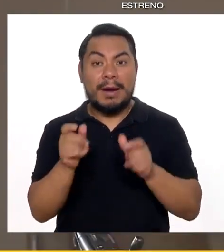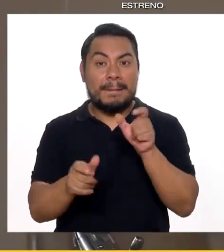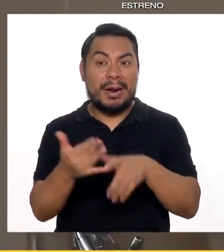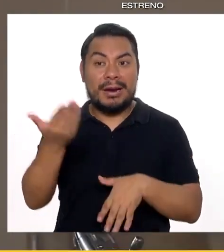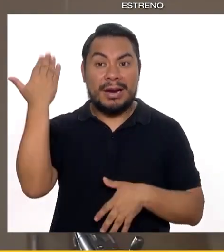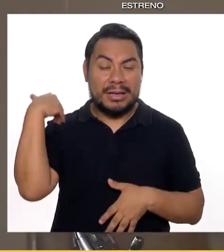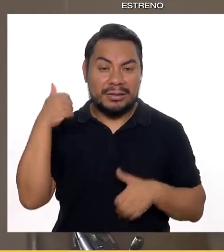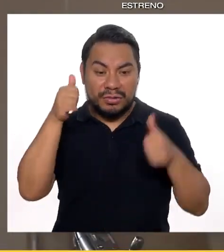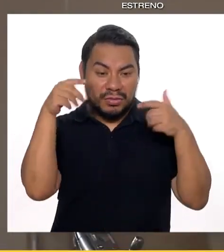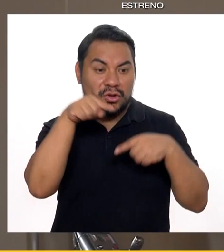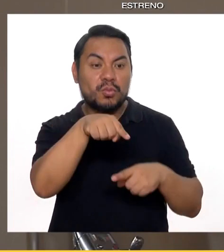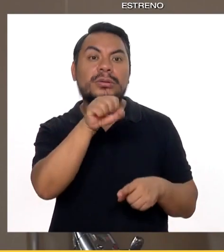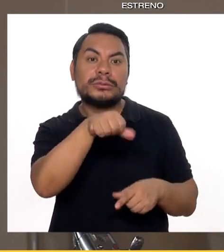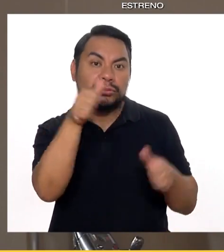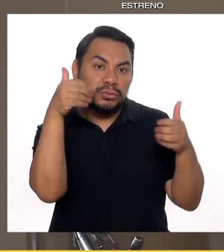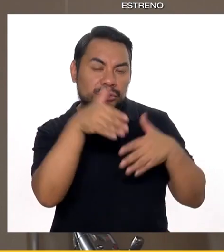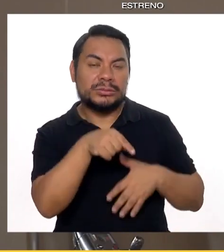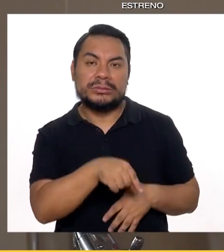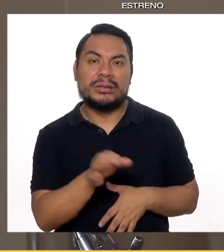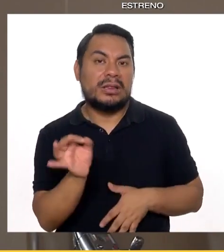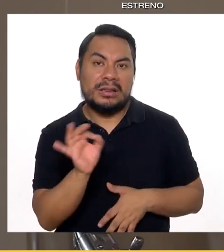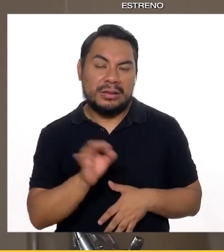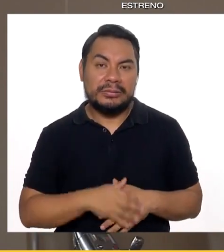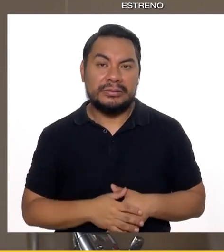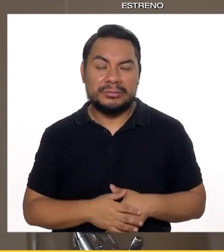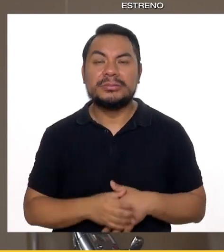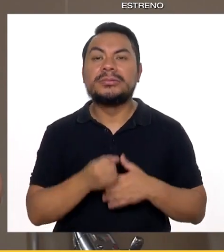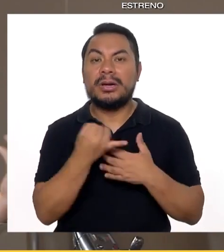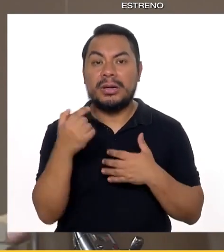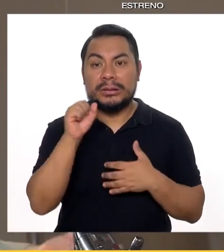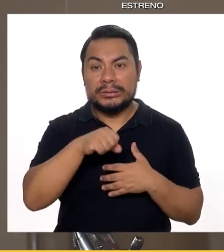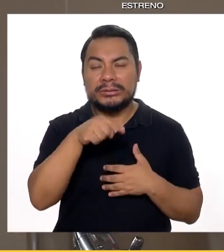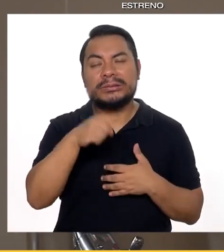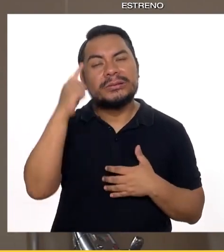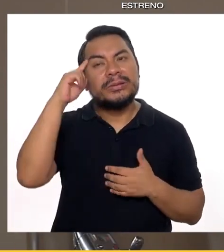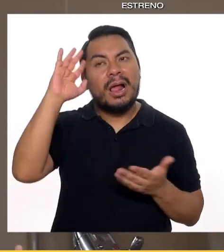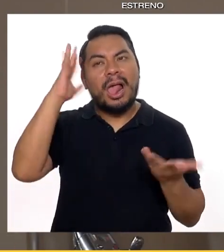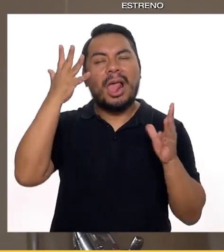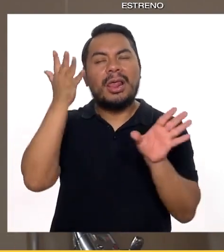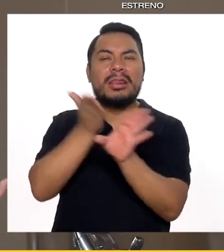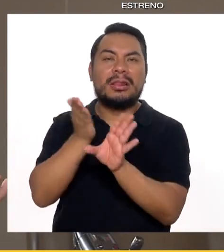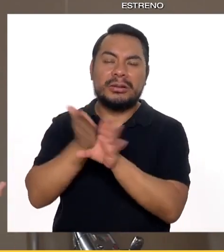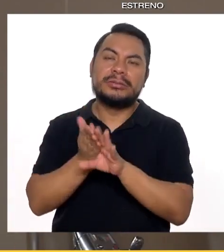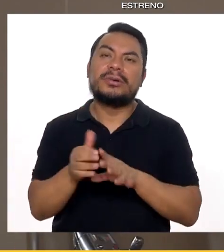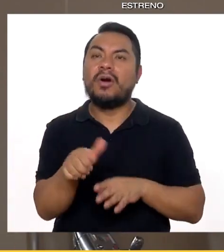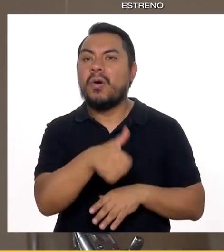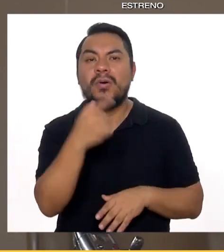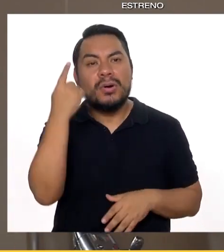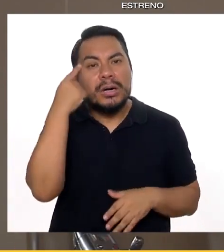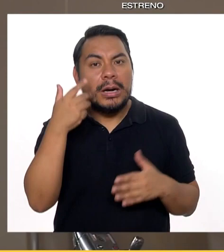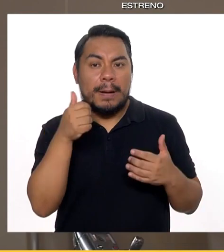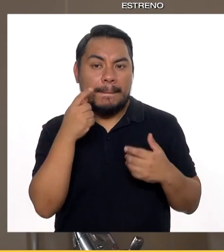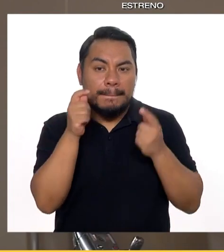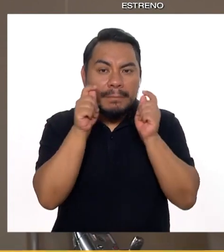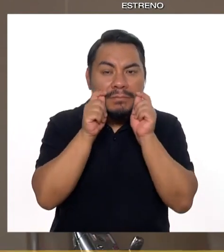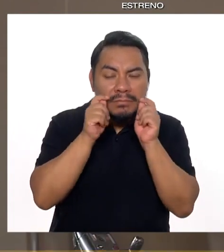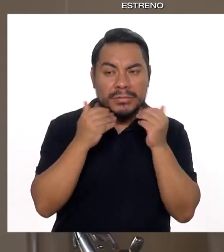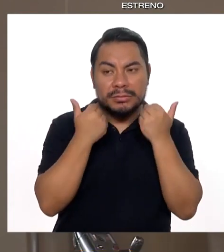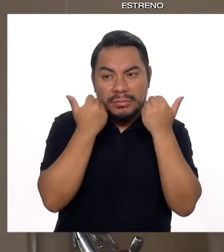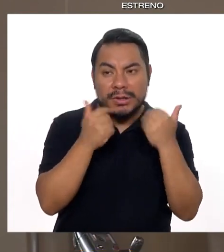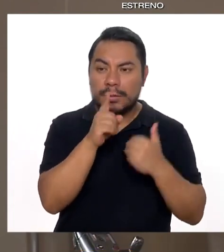no eran diagnosticadas o tenían unos diagnósticos errados, algunos con unos trastornos psiquiátricos, otros pasan por tímidos,